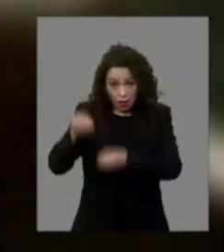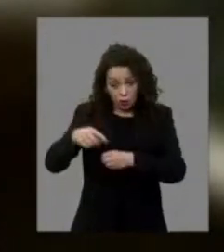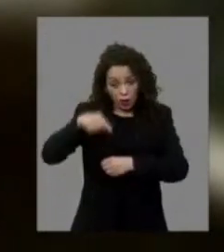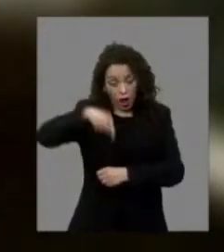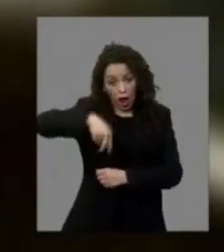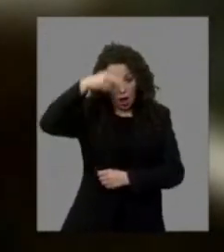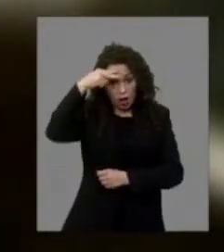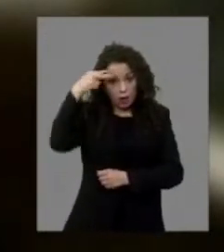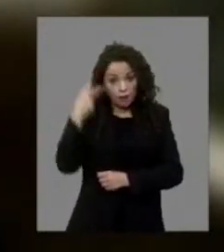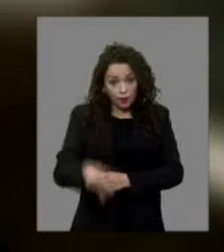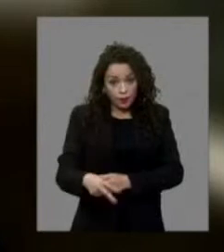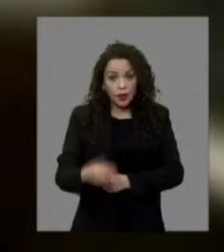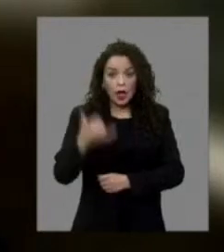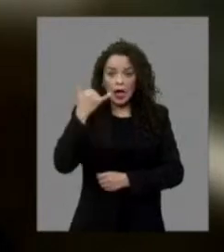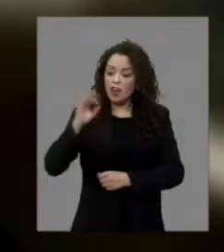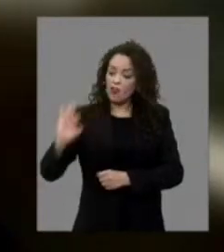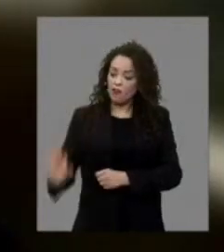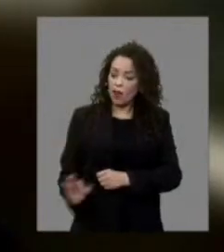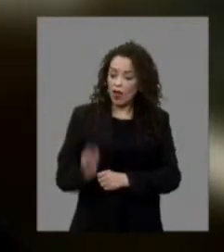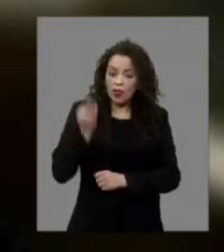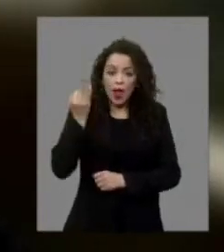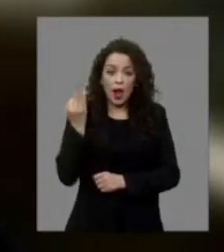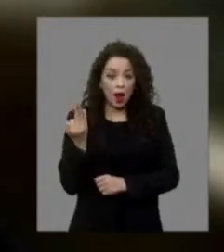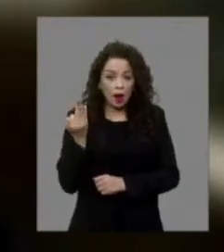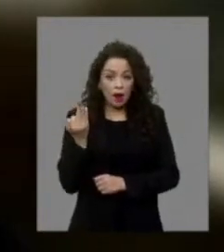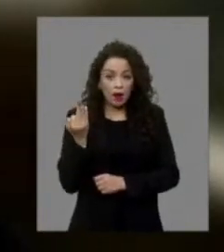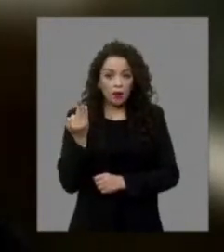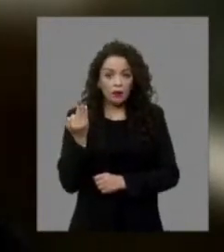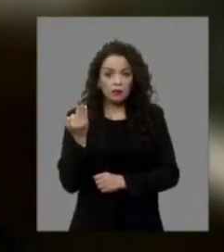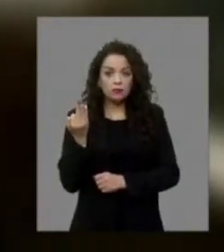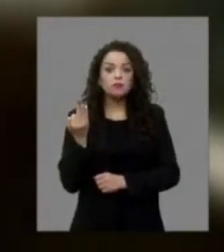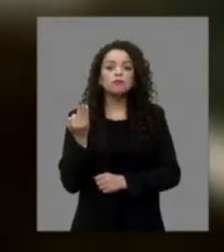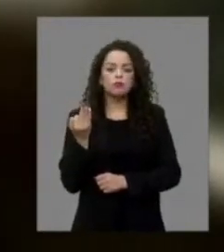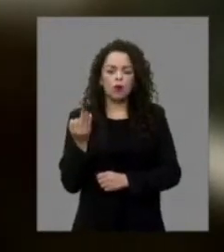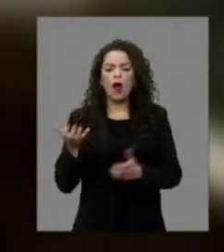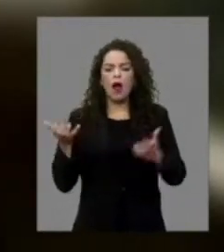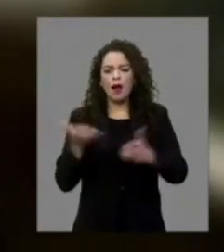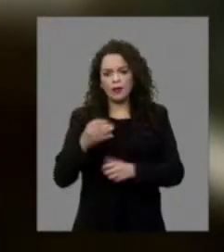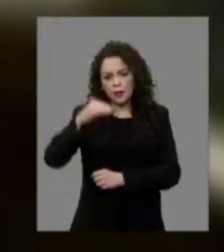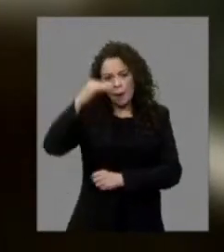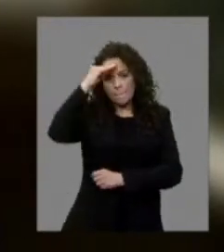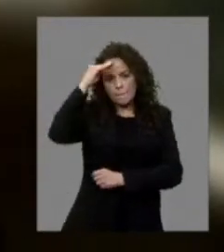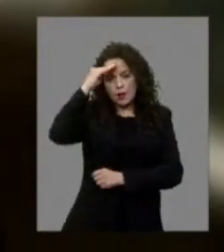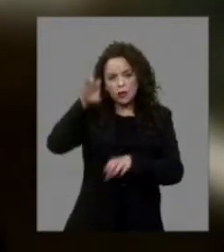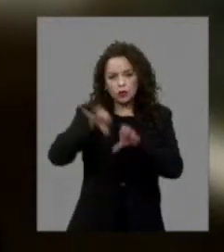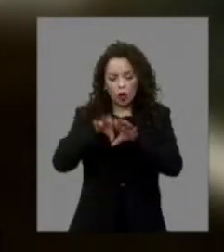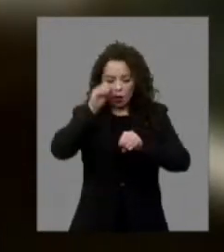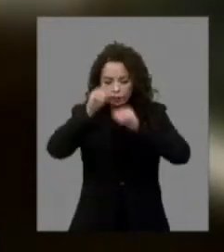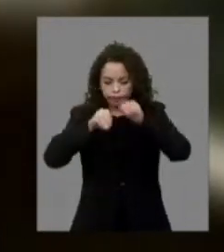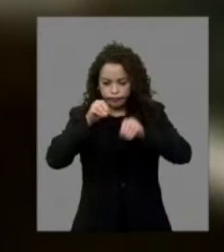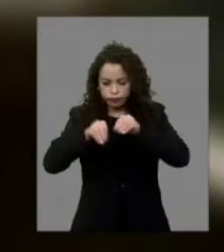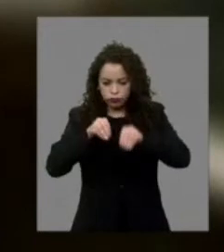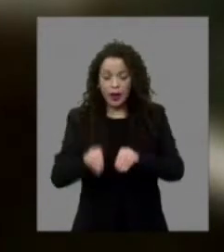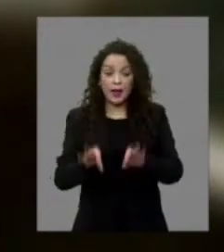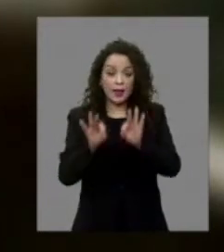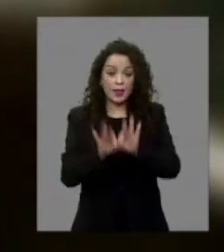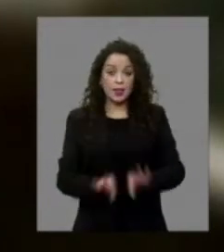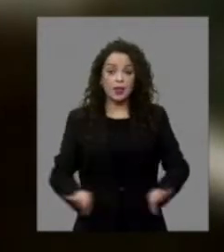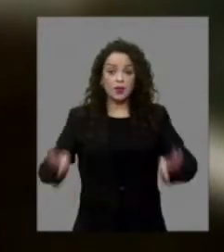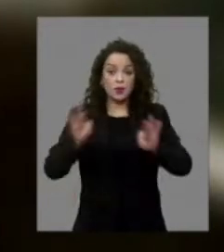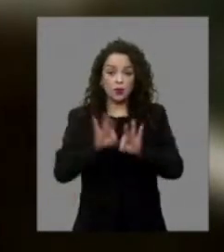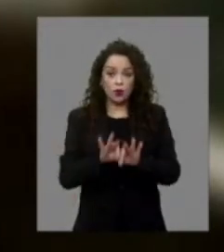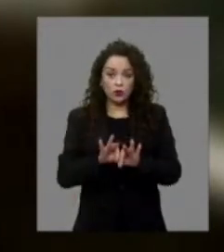como los tribunales federales han logrado establecer criterios muy importantes en relación con